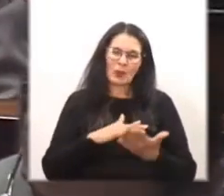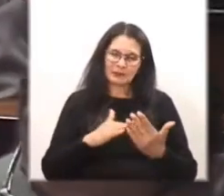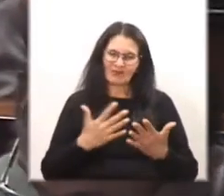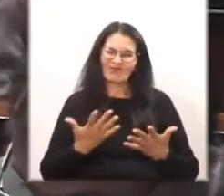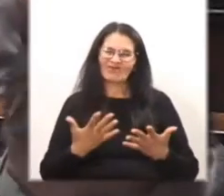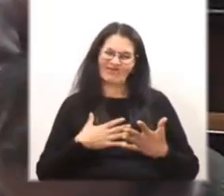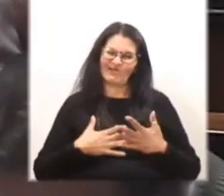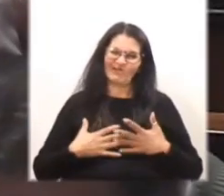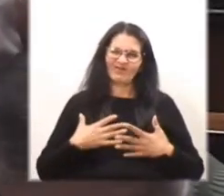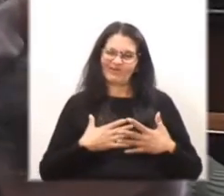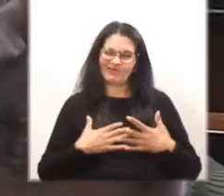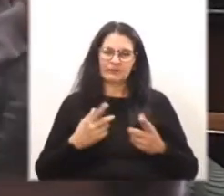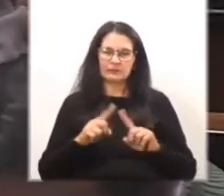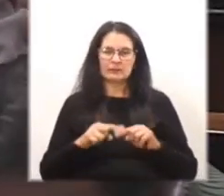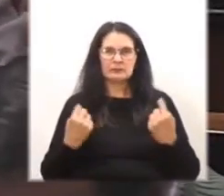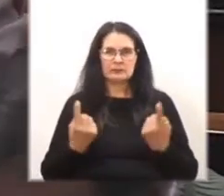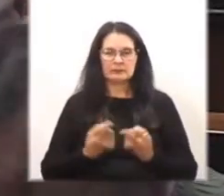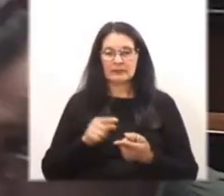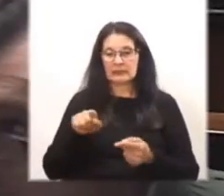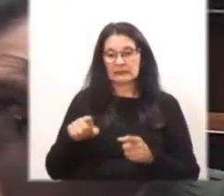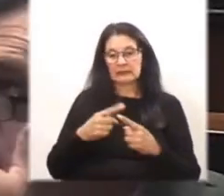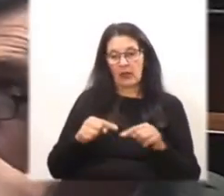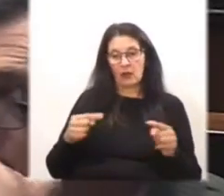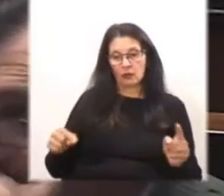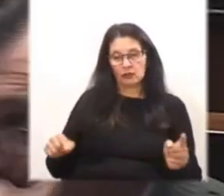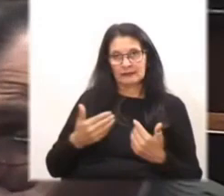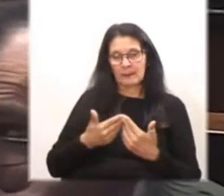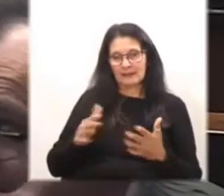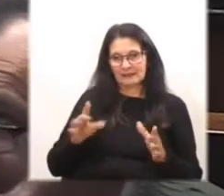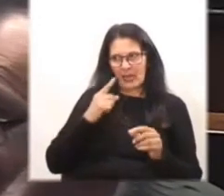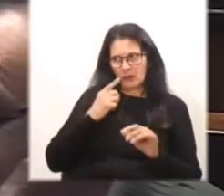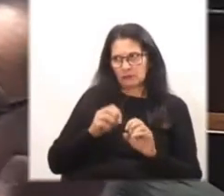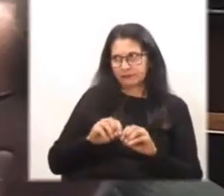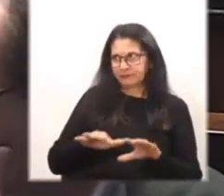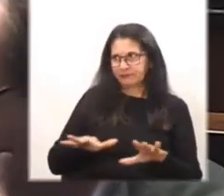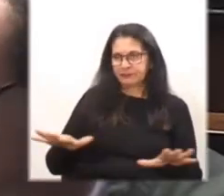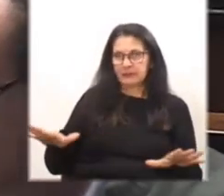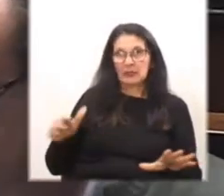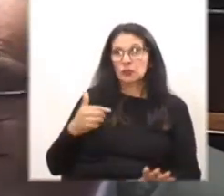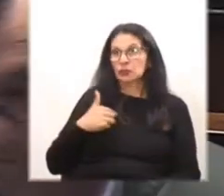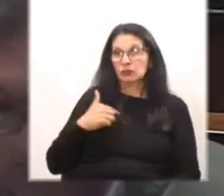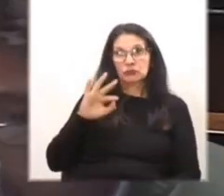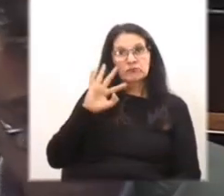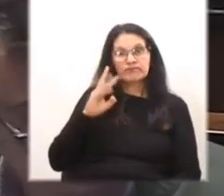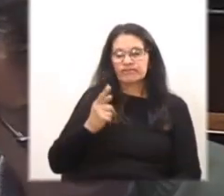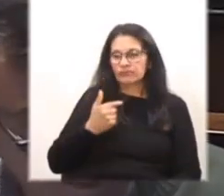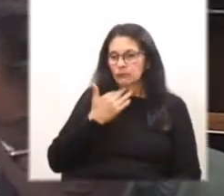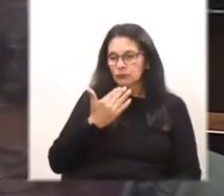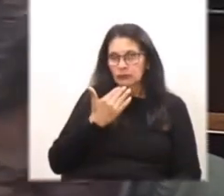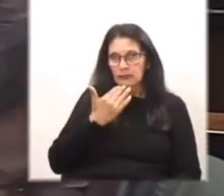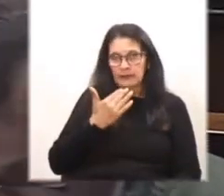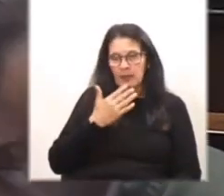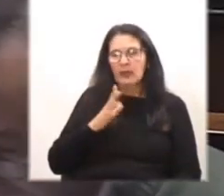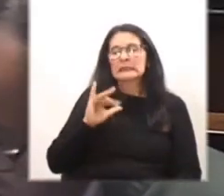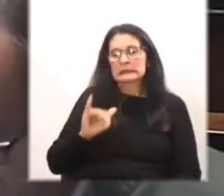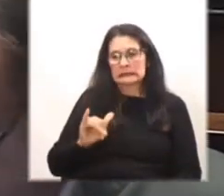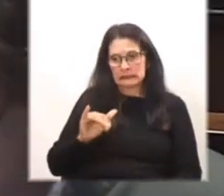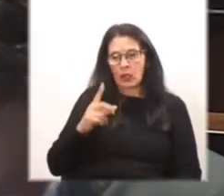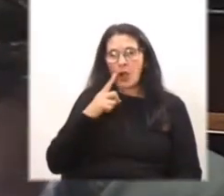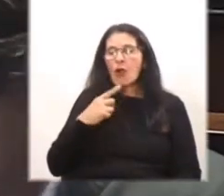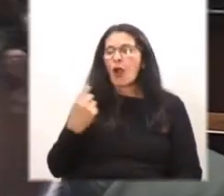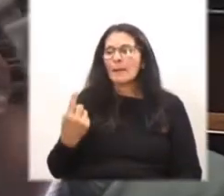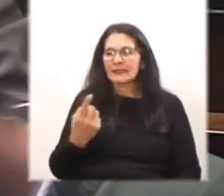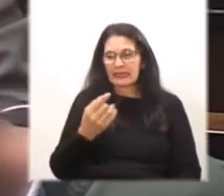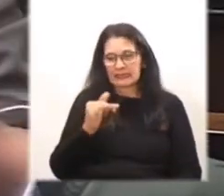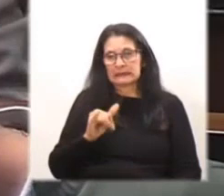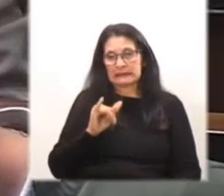para todos nosotros desde que esas cosas comenzaron a conocerse. Yo no las conocía, tenía los comentarios, sabía que algún